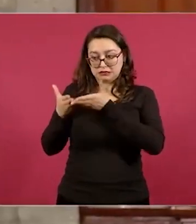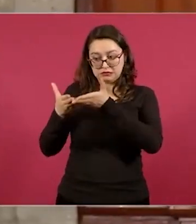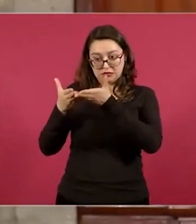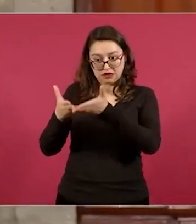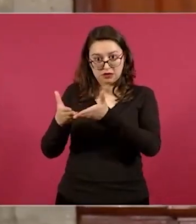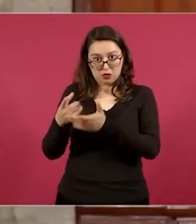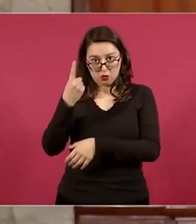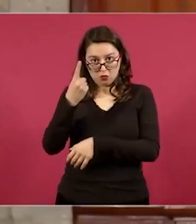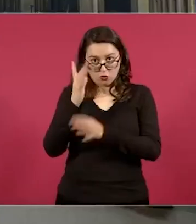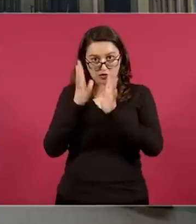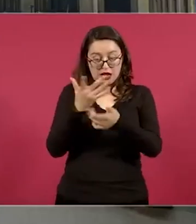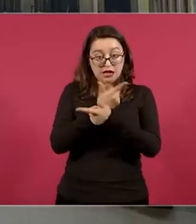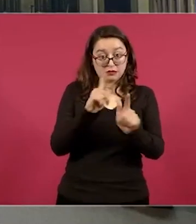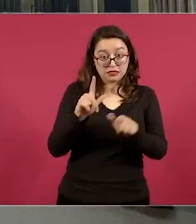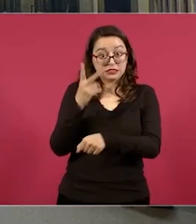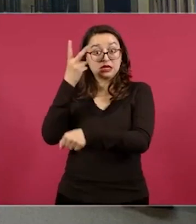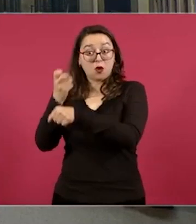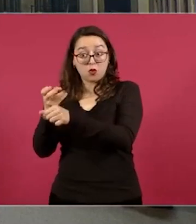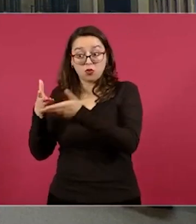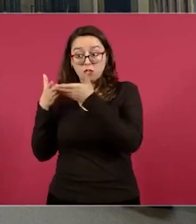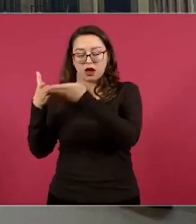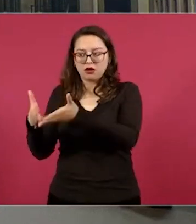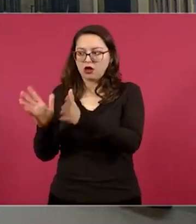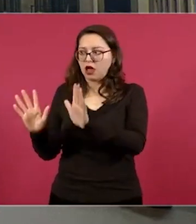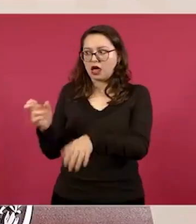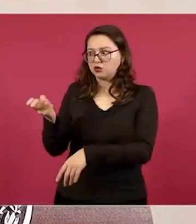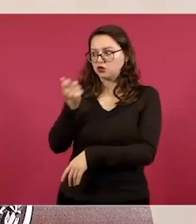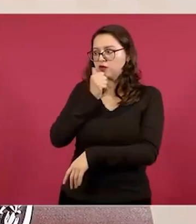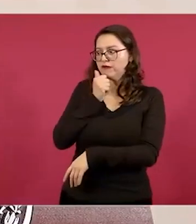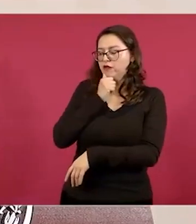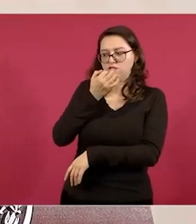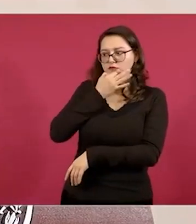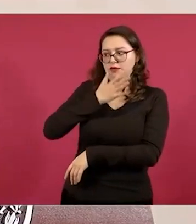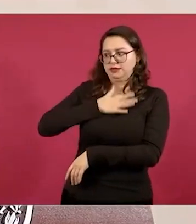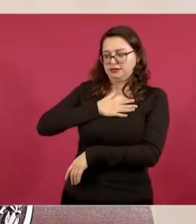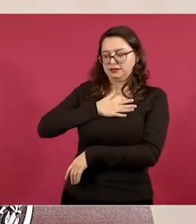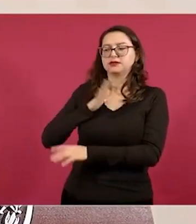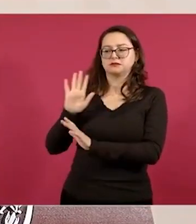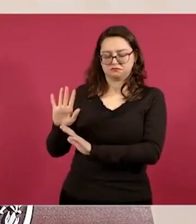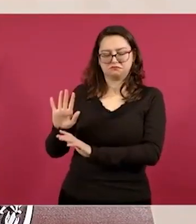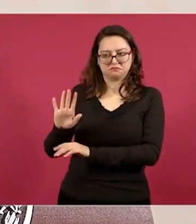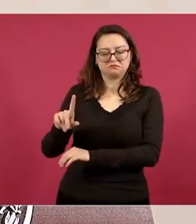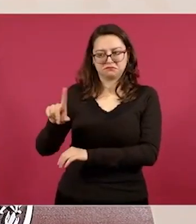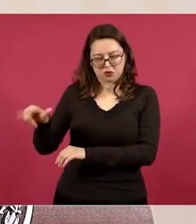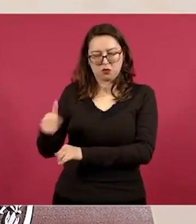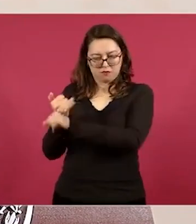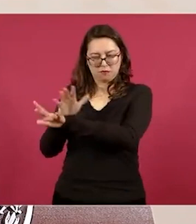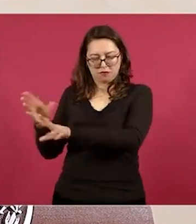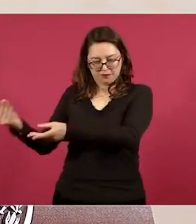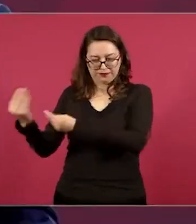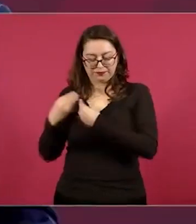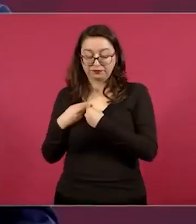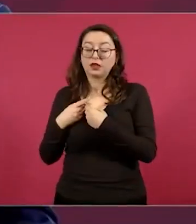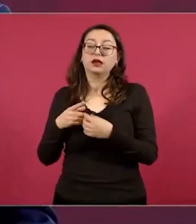cambio, va a continuar la transformación, va a ser muy difícil un retroceso, no lo veo, sinceramente, aunque la política no es ciencia exacta,